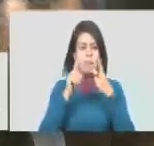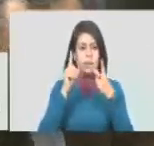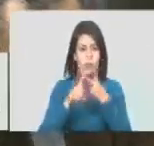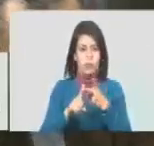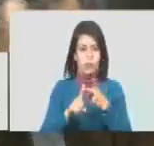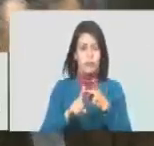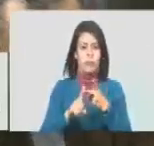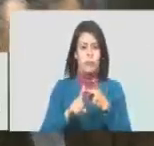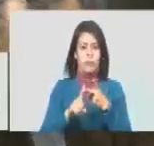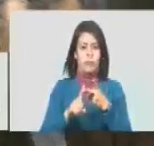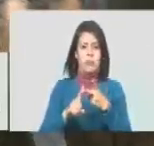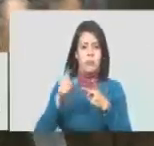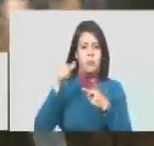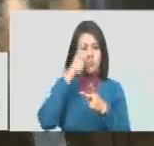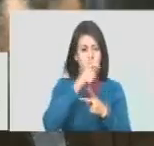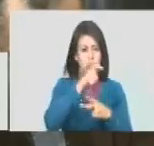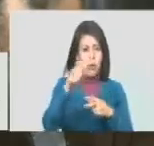oleada